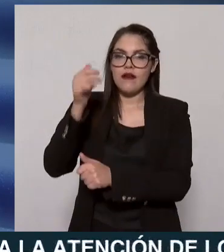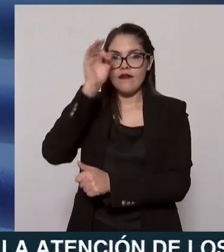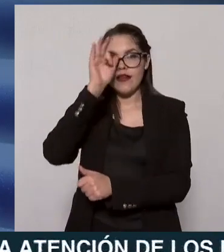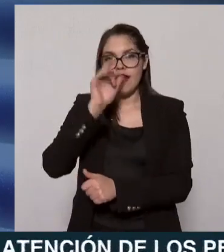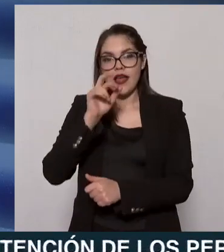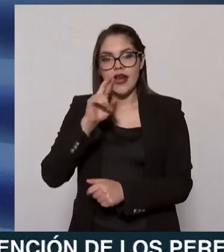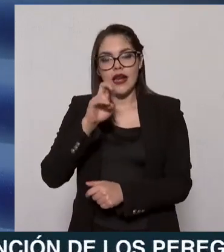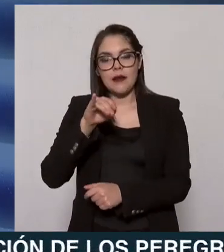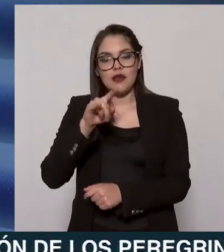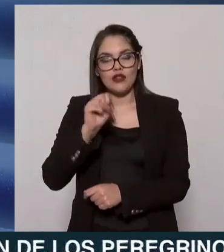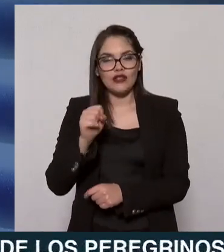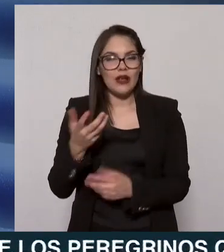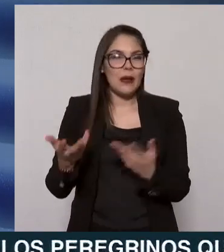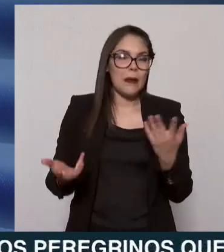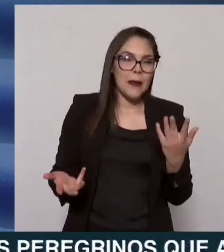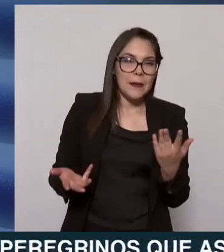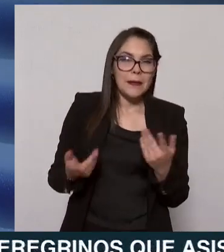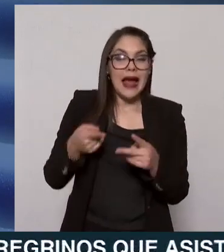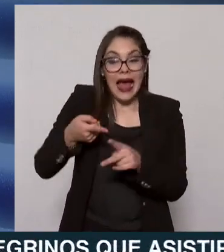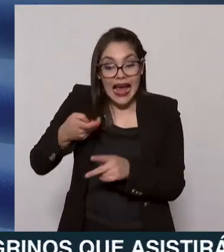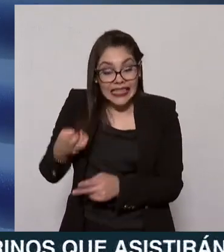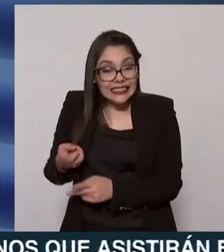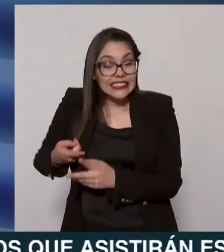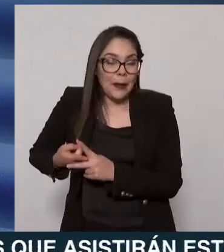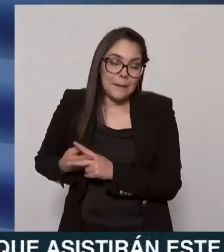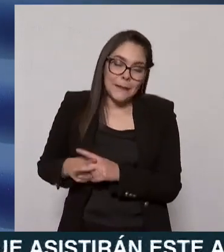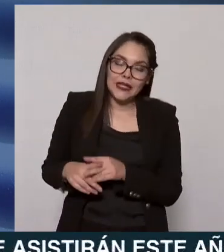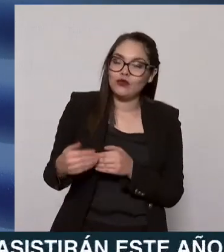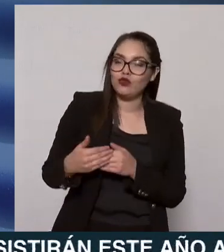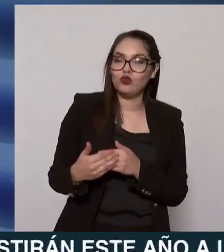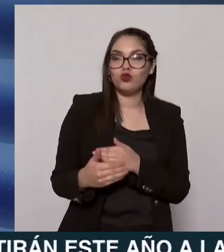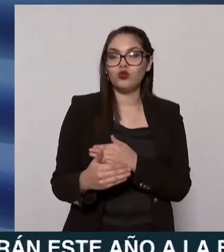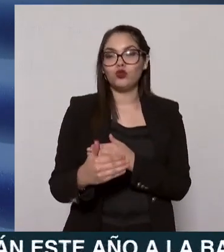Remedios. Entonces, desde ahí empieza el